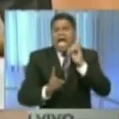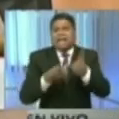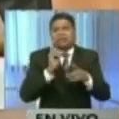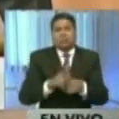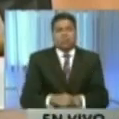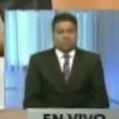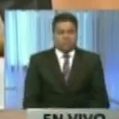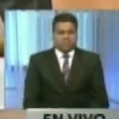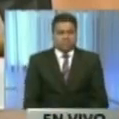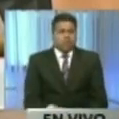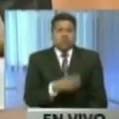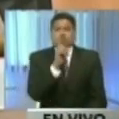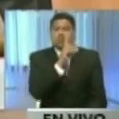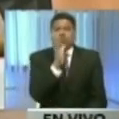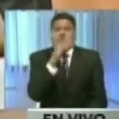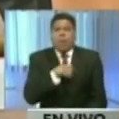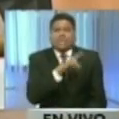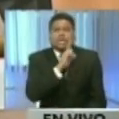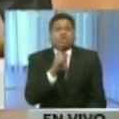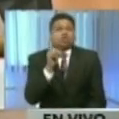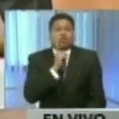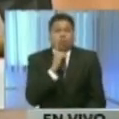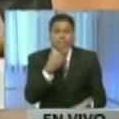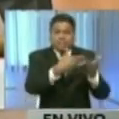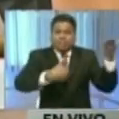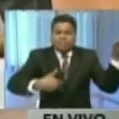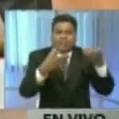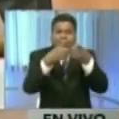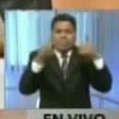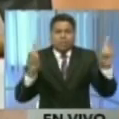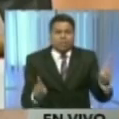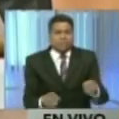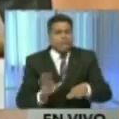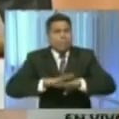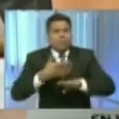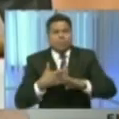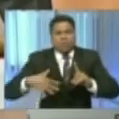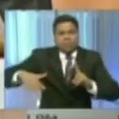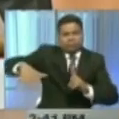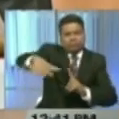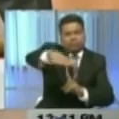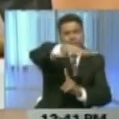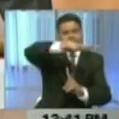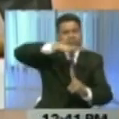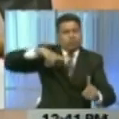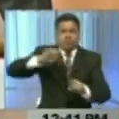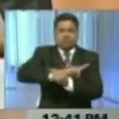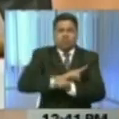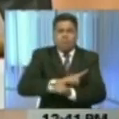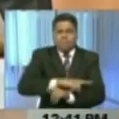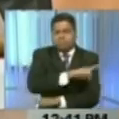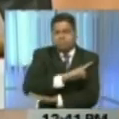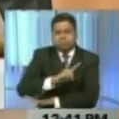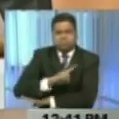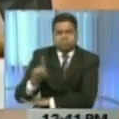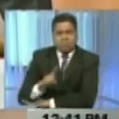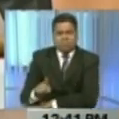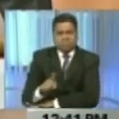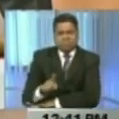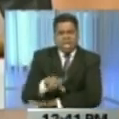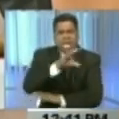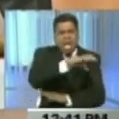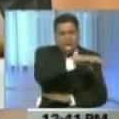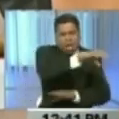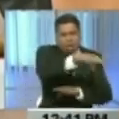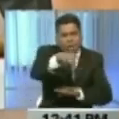la Carta Democrática Interamericana, porque no hay una dimensión punitiva sobre los Estados. En segundo orden